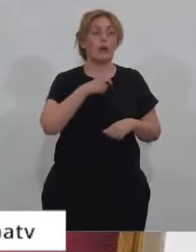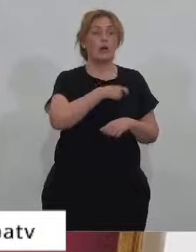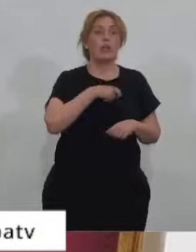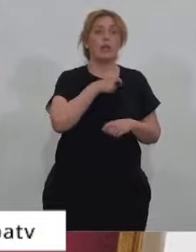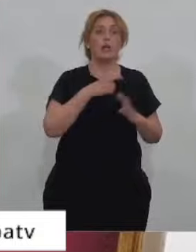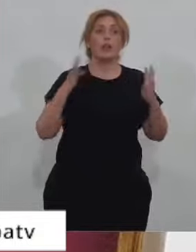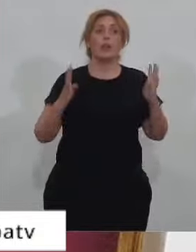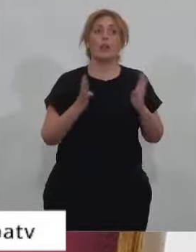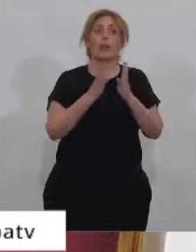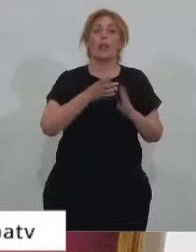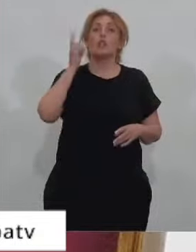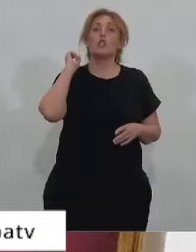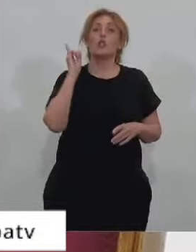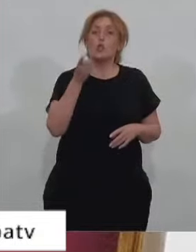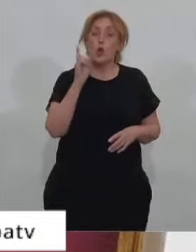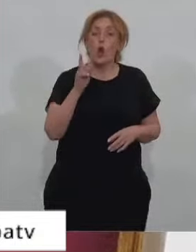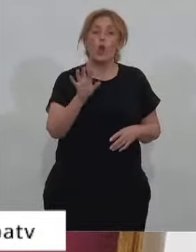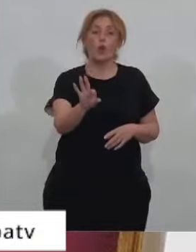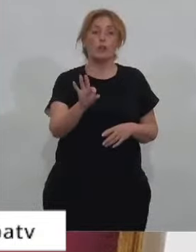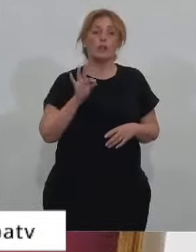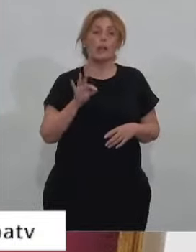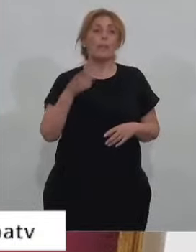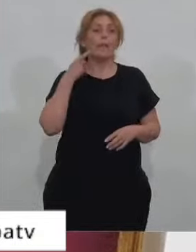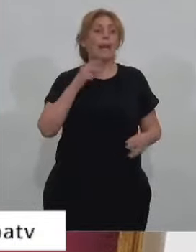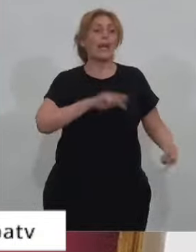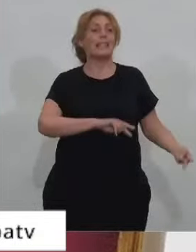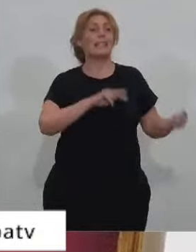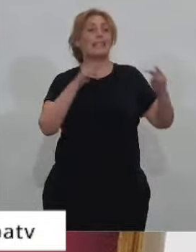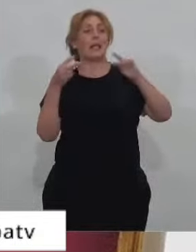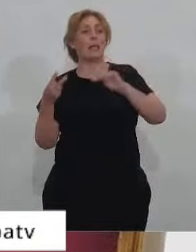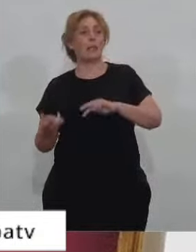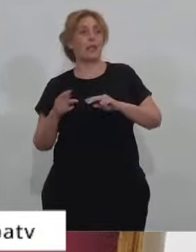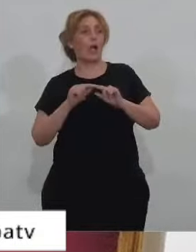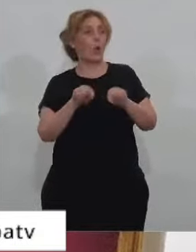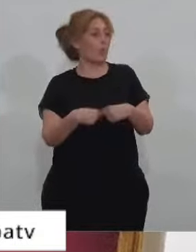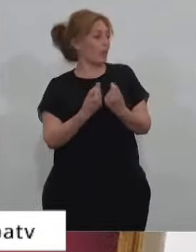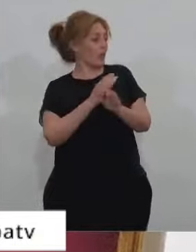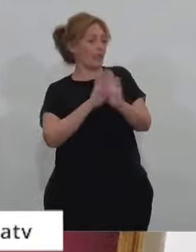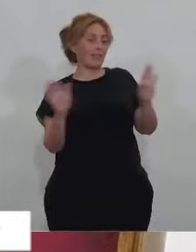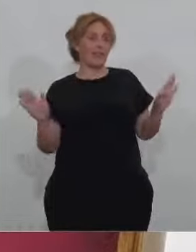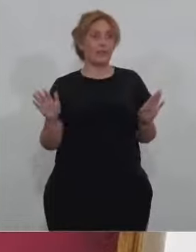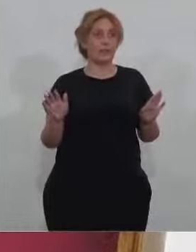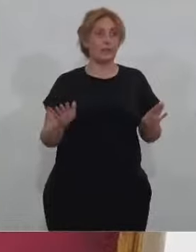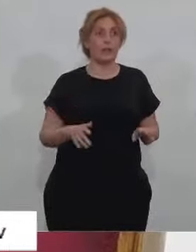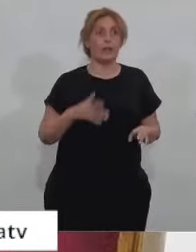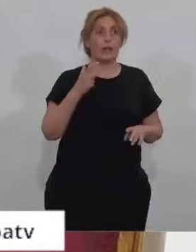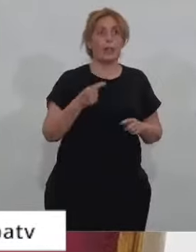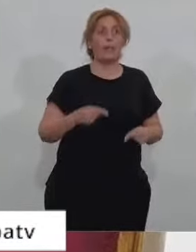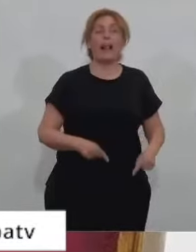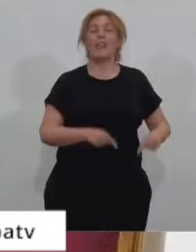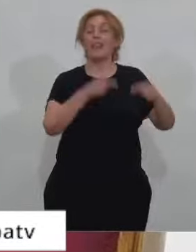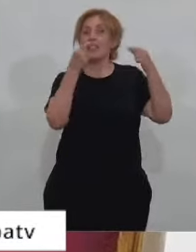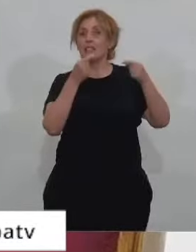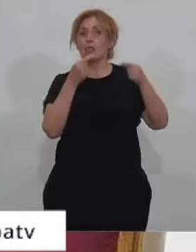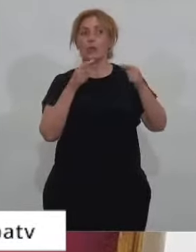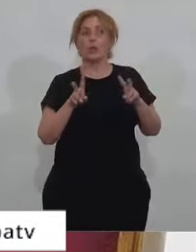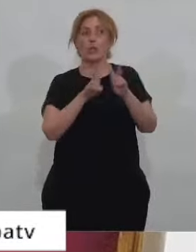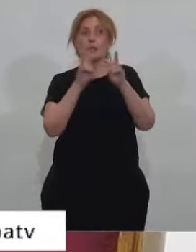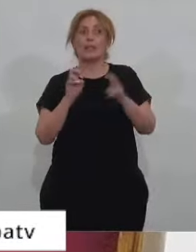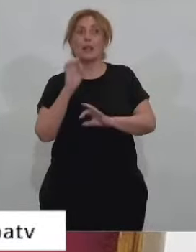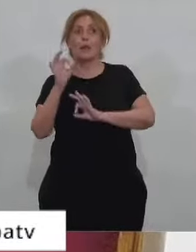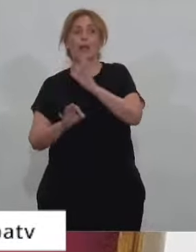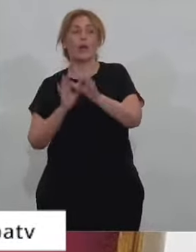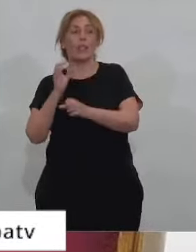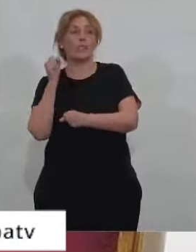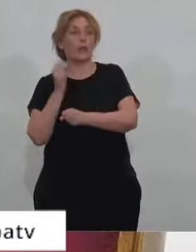interpretar convenio, no para discutir temas de organización de trabajo. Ese fue el hecho que se puso en conocimiento